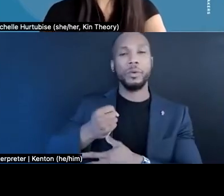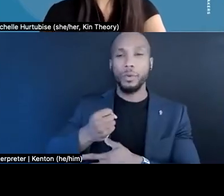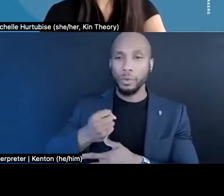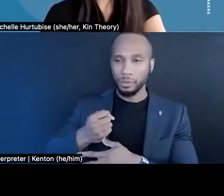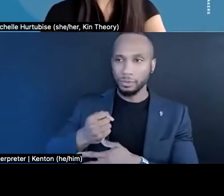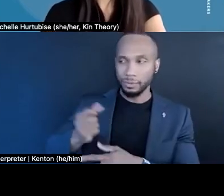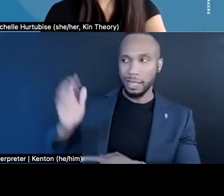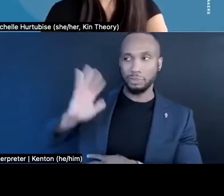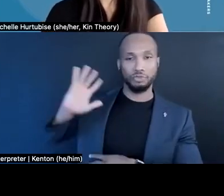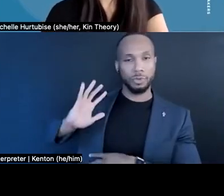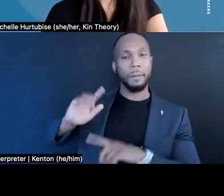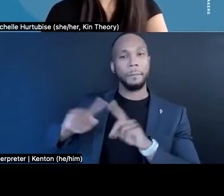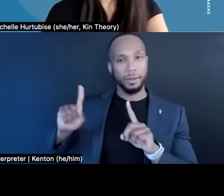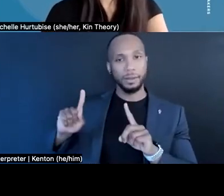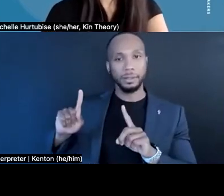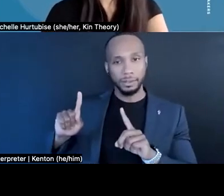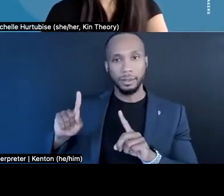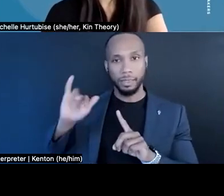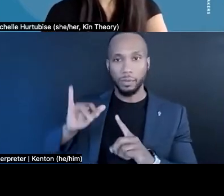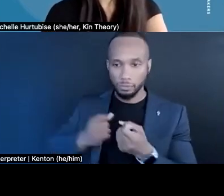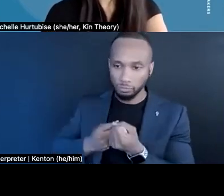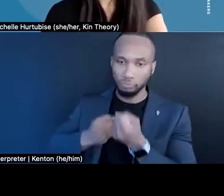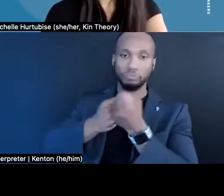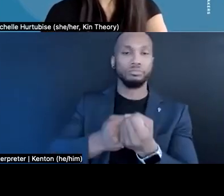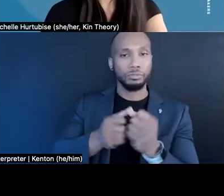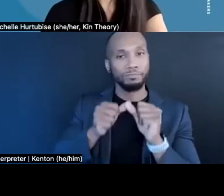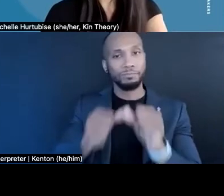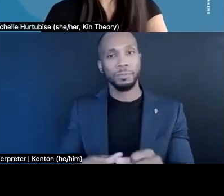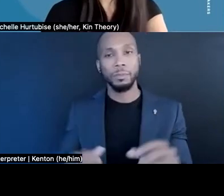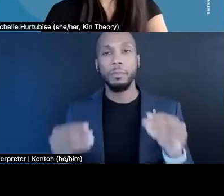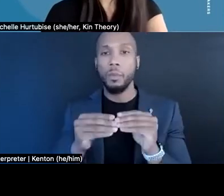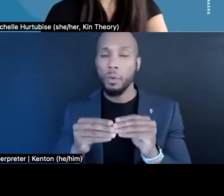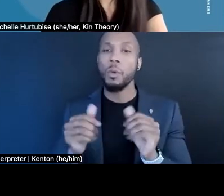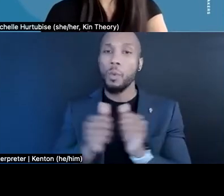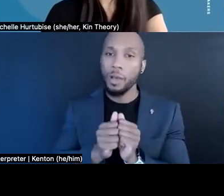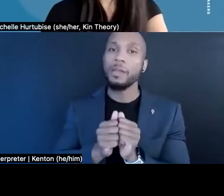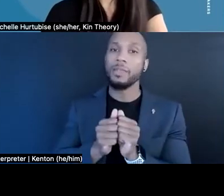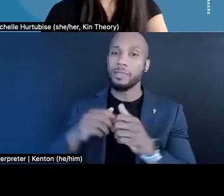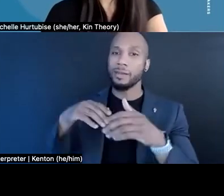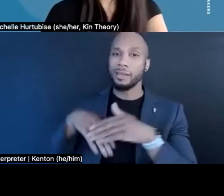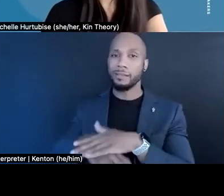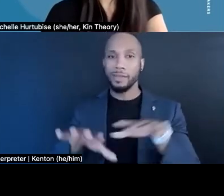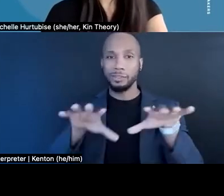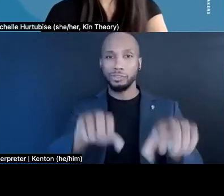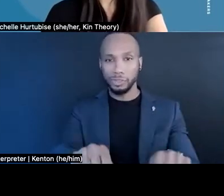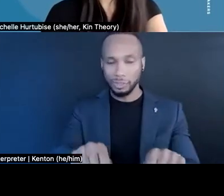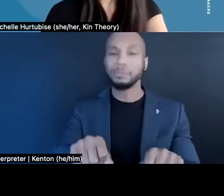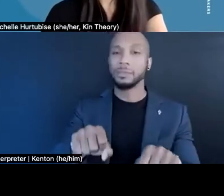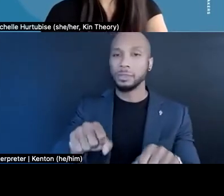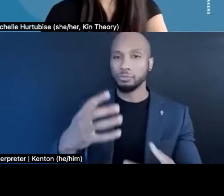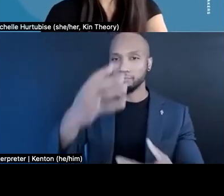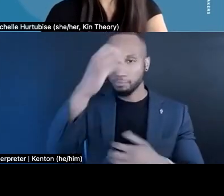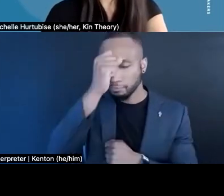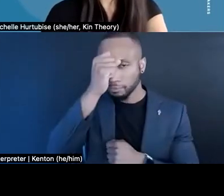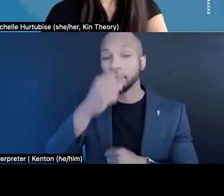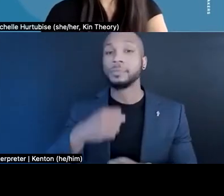ancestral, pero que esto se reforzó mucho más también con la invasión colonial, cómo desde ese